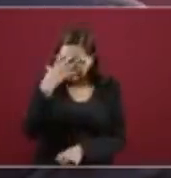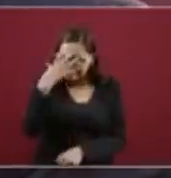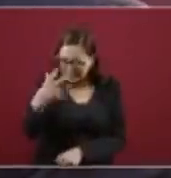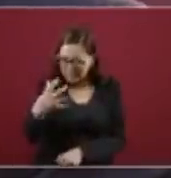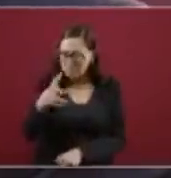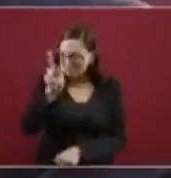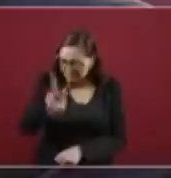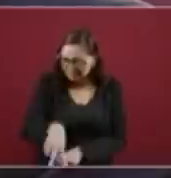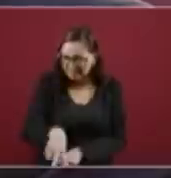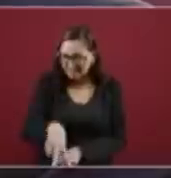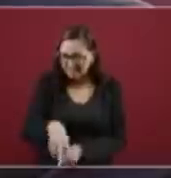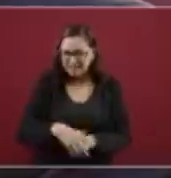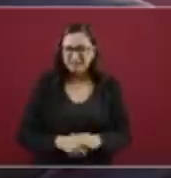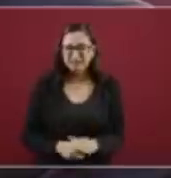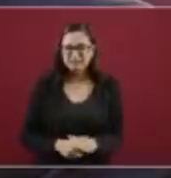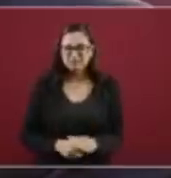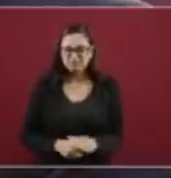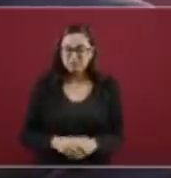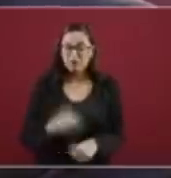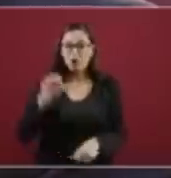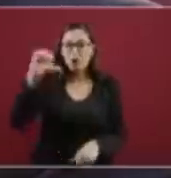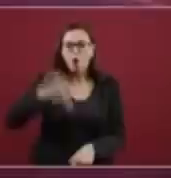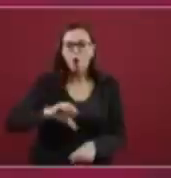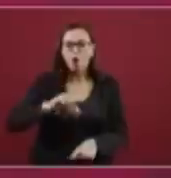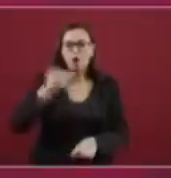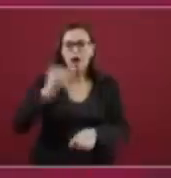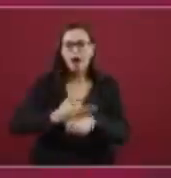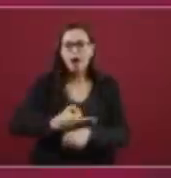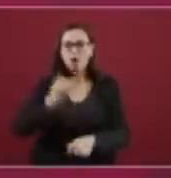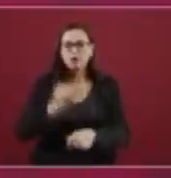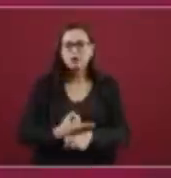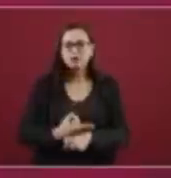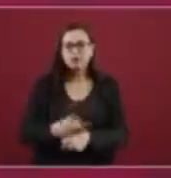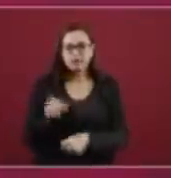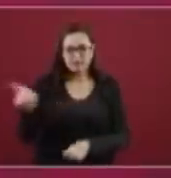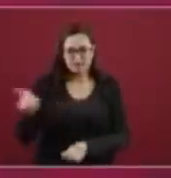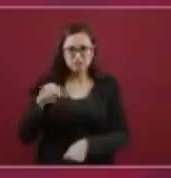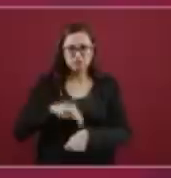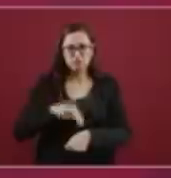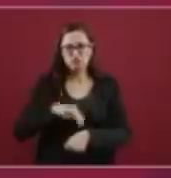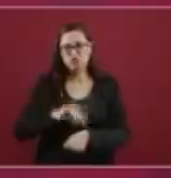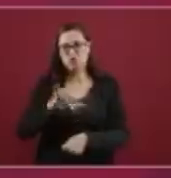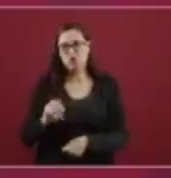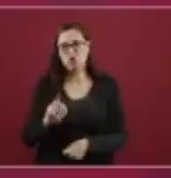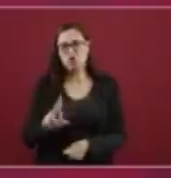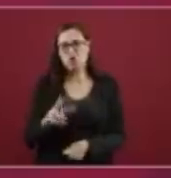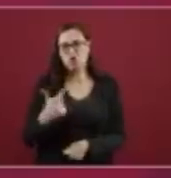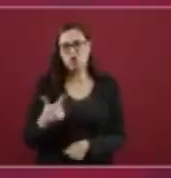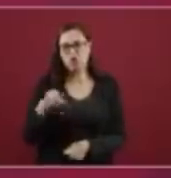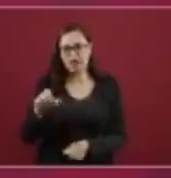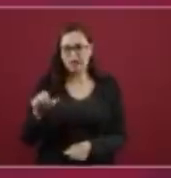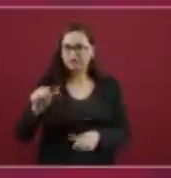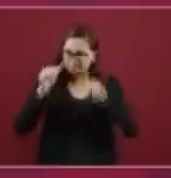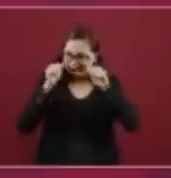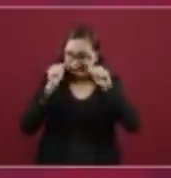¿sí? Hoy mismo el doctor Jorge Alcocer lo va a atender,